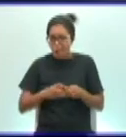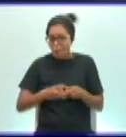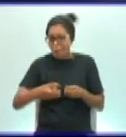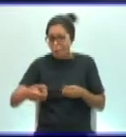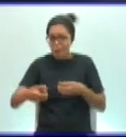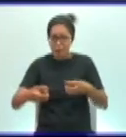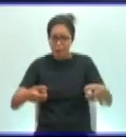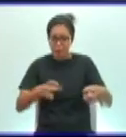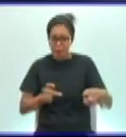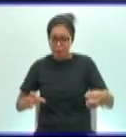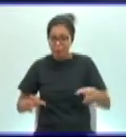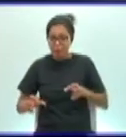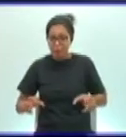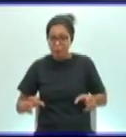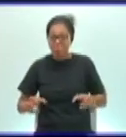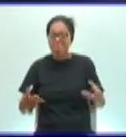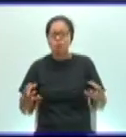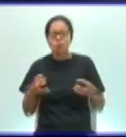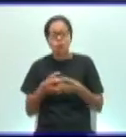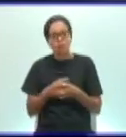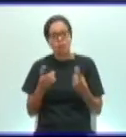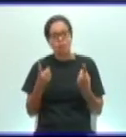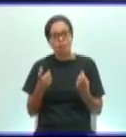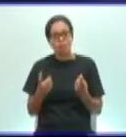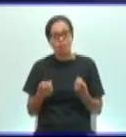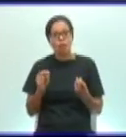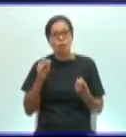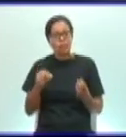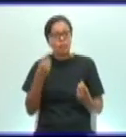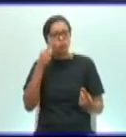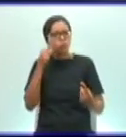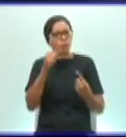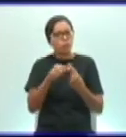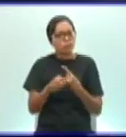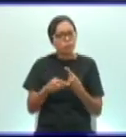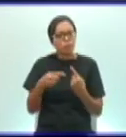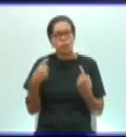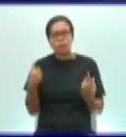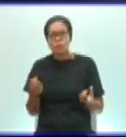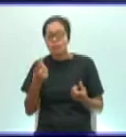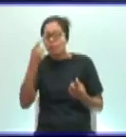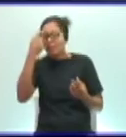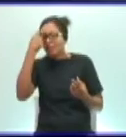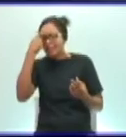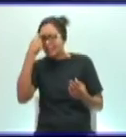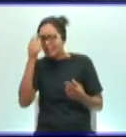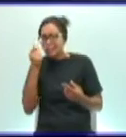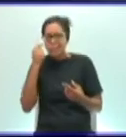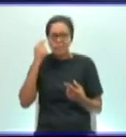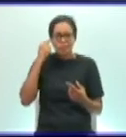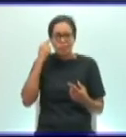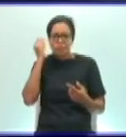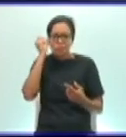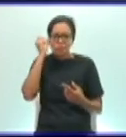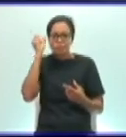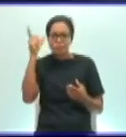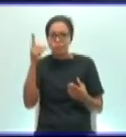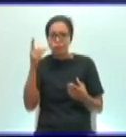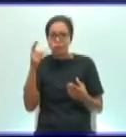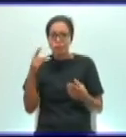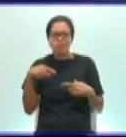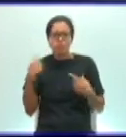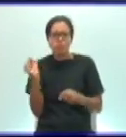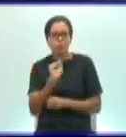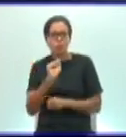que el Che trazó cuando llega con su campaña invasora a las villas, lograr la unidad del territorio y tomar la ciudad de Santa Clara como